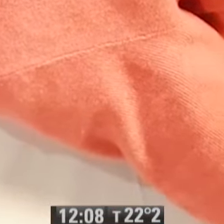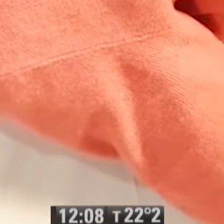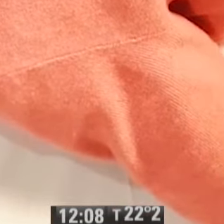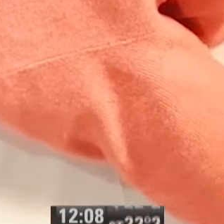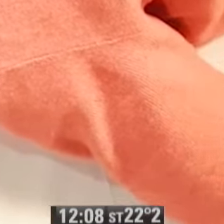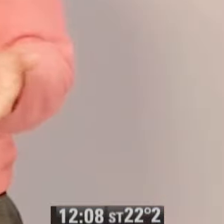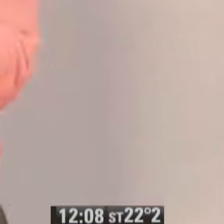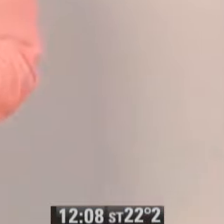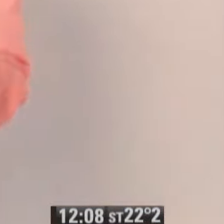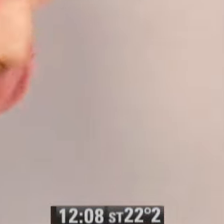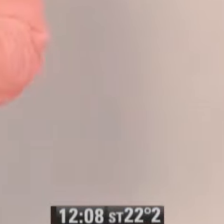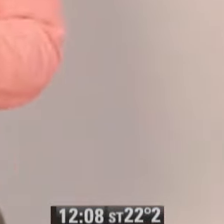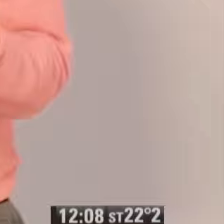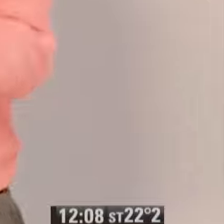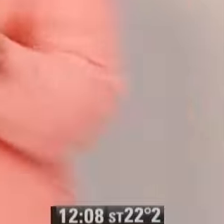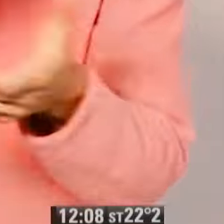a sué.